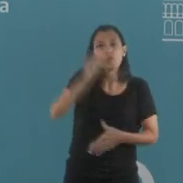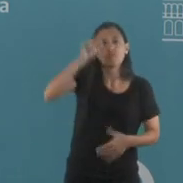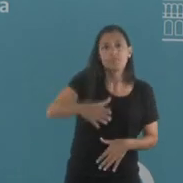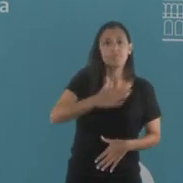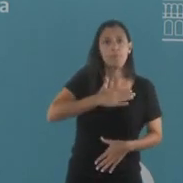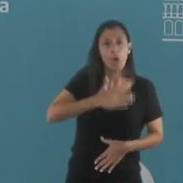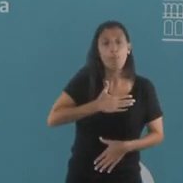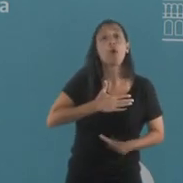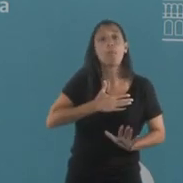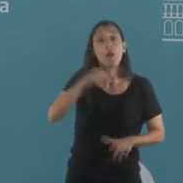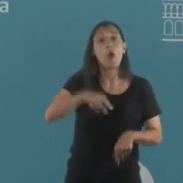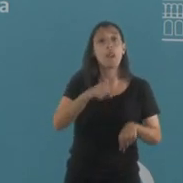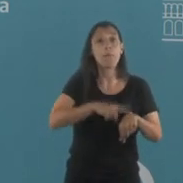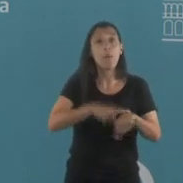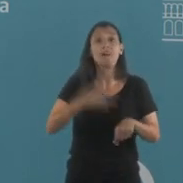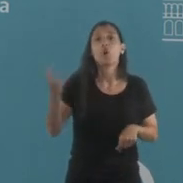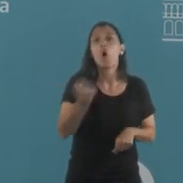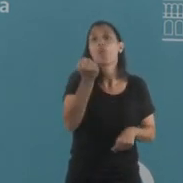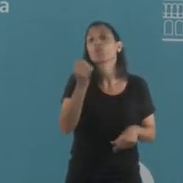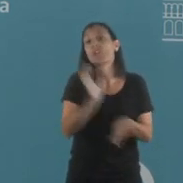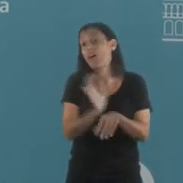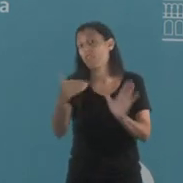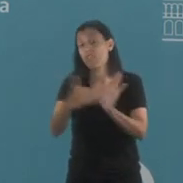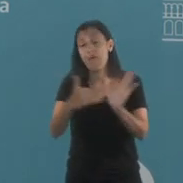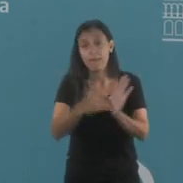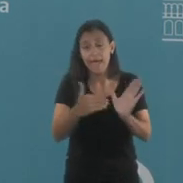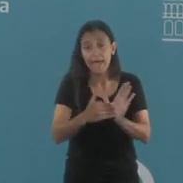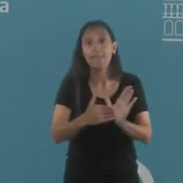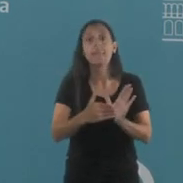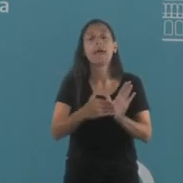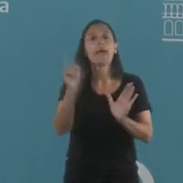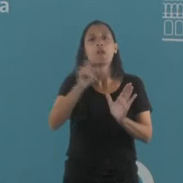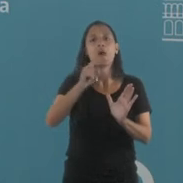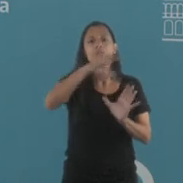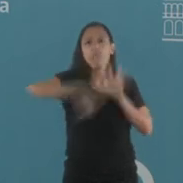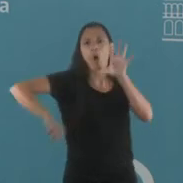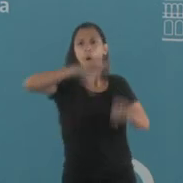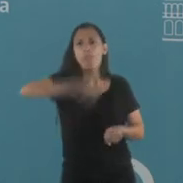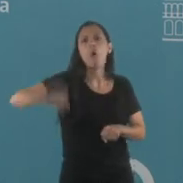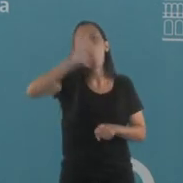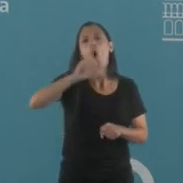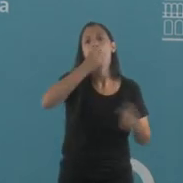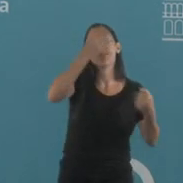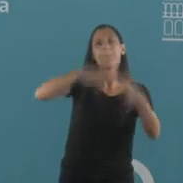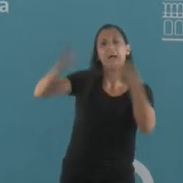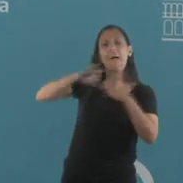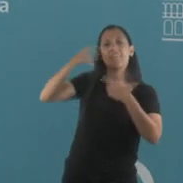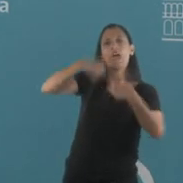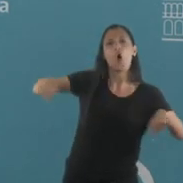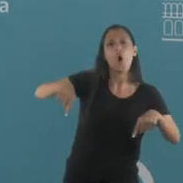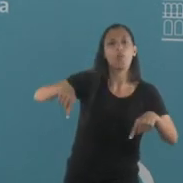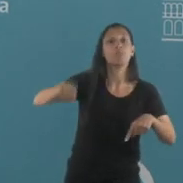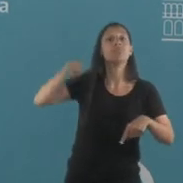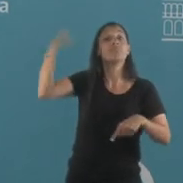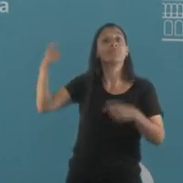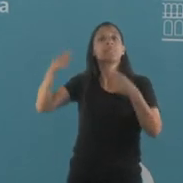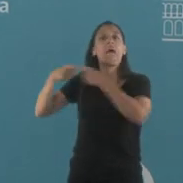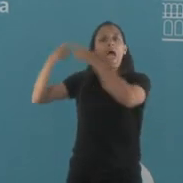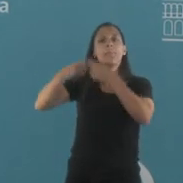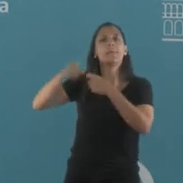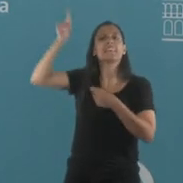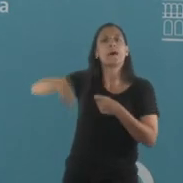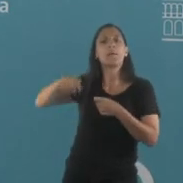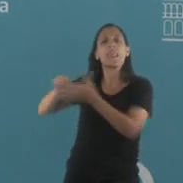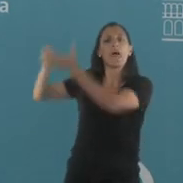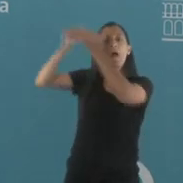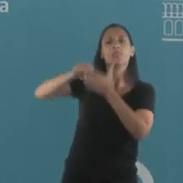una oportunidad en tanto y en cuanto no sean extraídos y explotados por empresas extranjeras que se lleven la